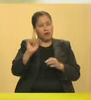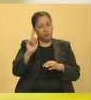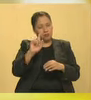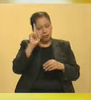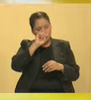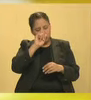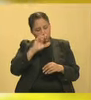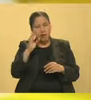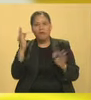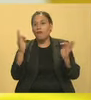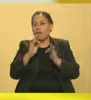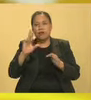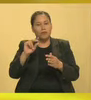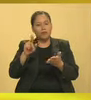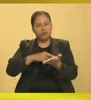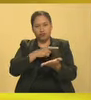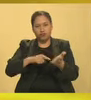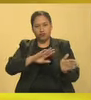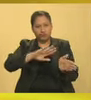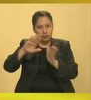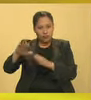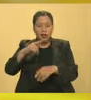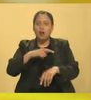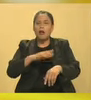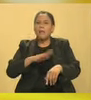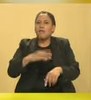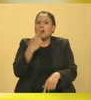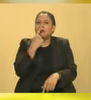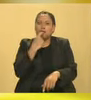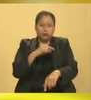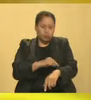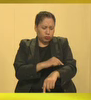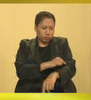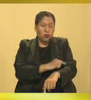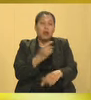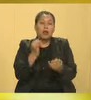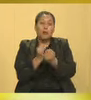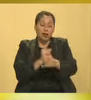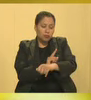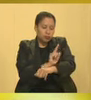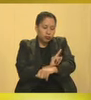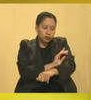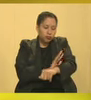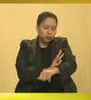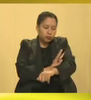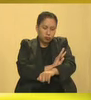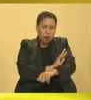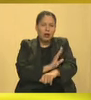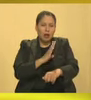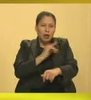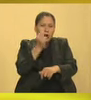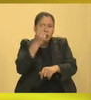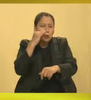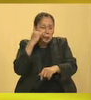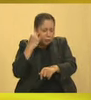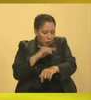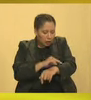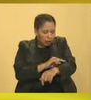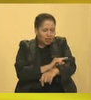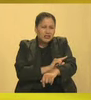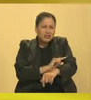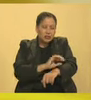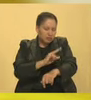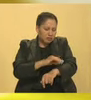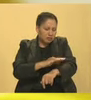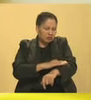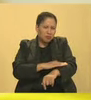porque realmente puede quedar todavía algunos vellitos en pequeños. Se llegan a trozar. El